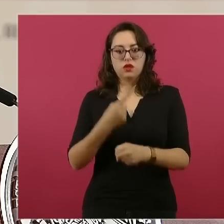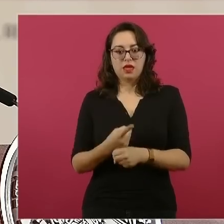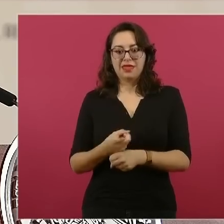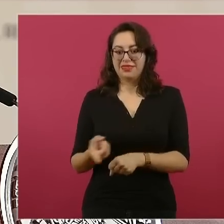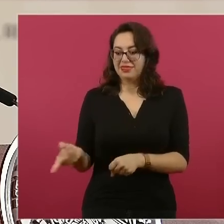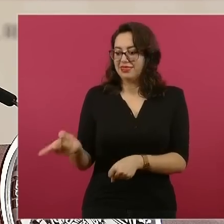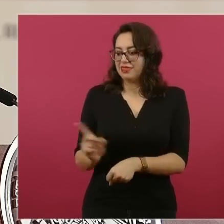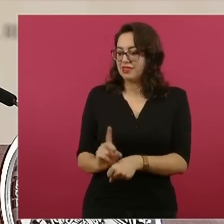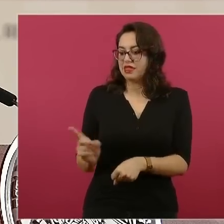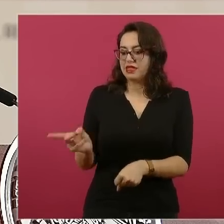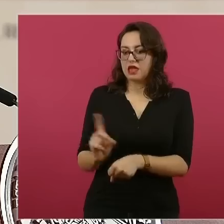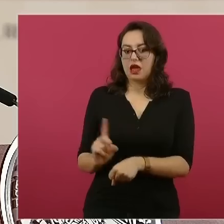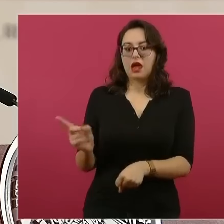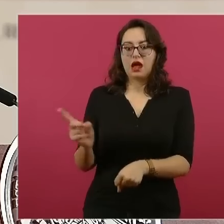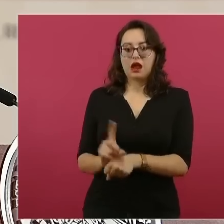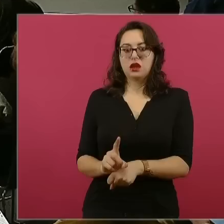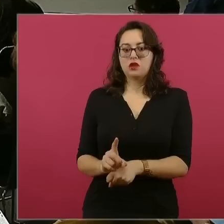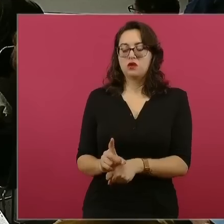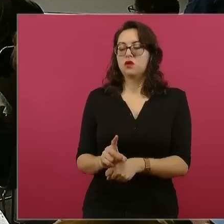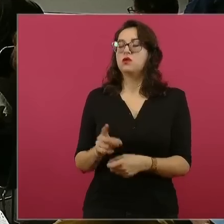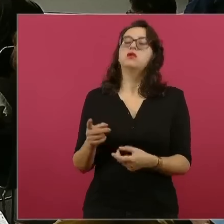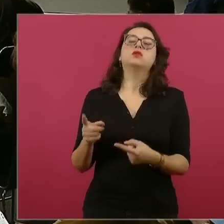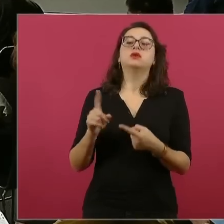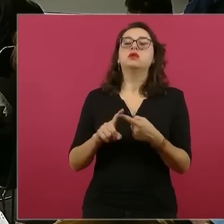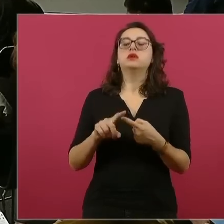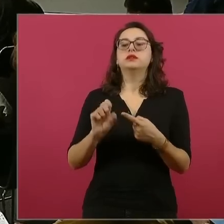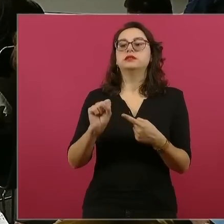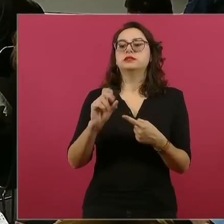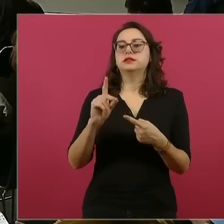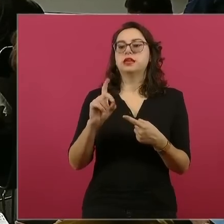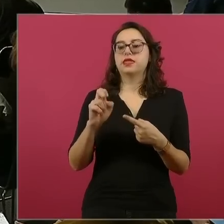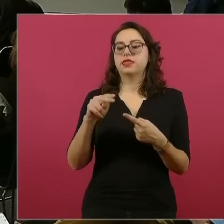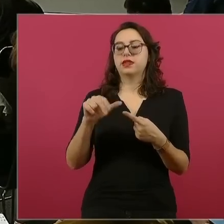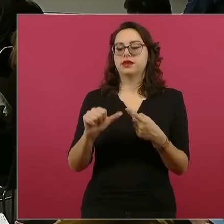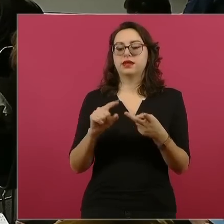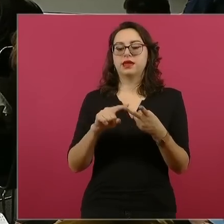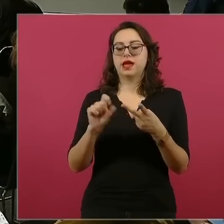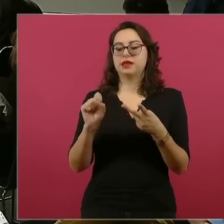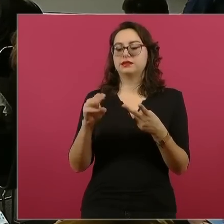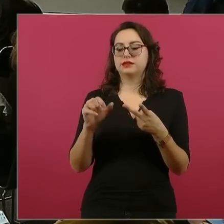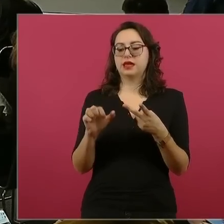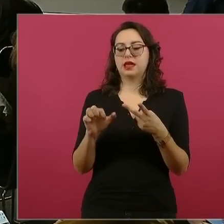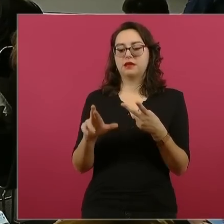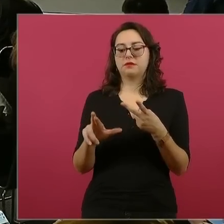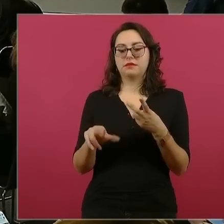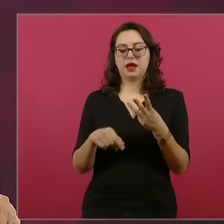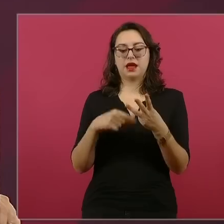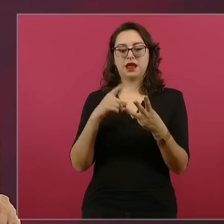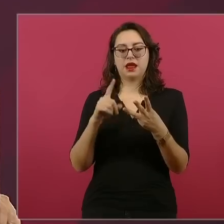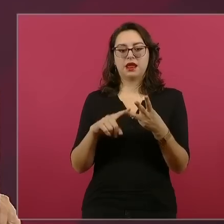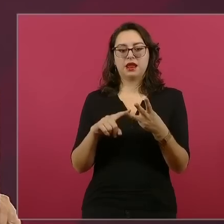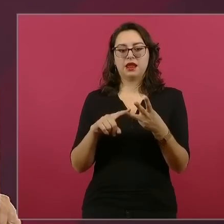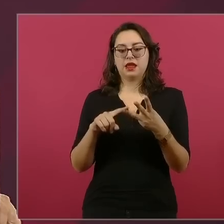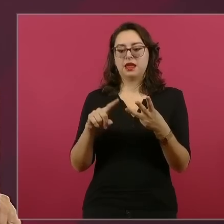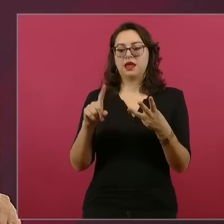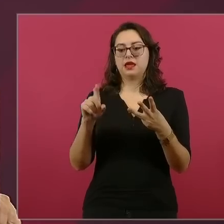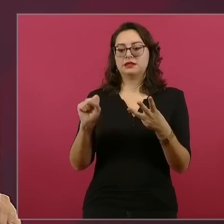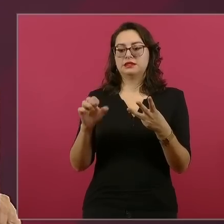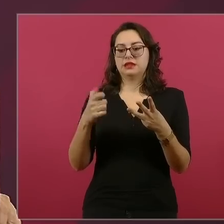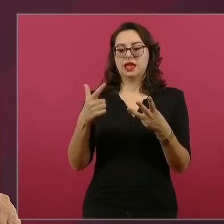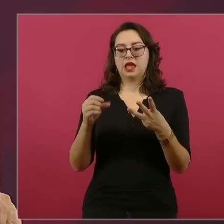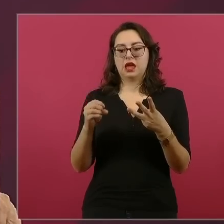no falla el secretario de la Defensa, el secretario de Marina, ahora la secretaria